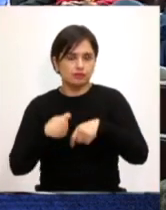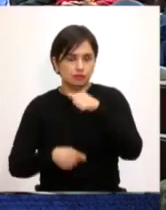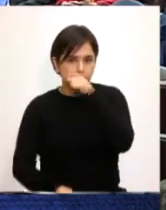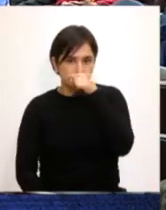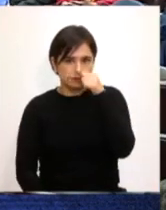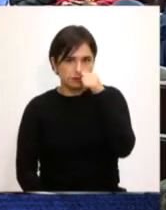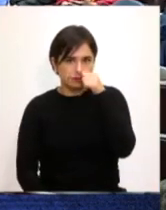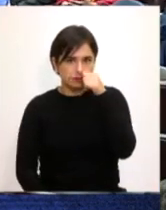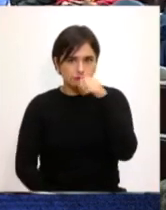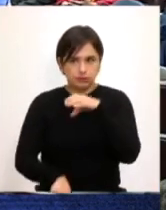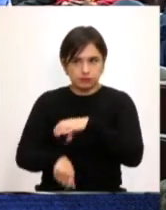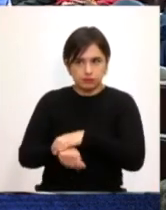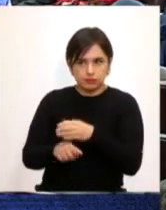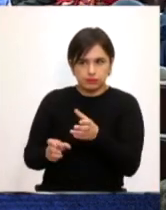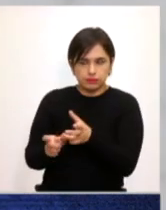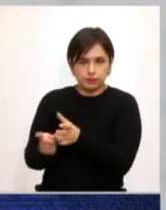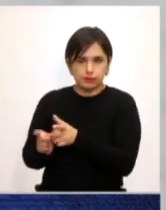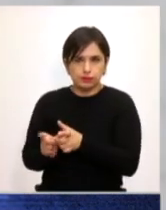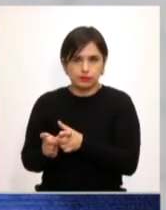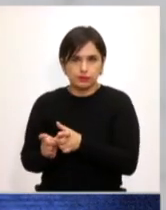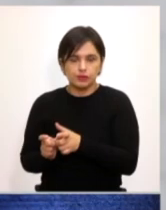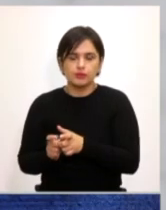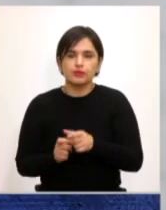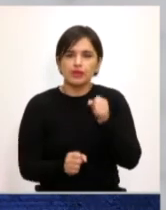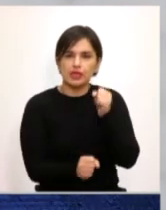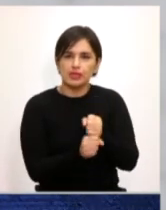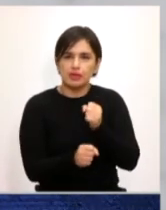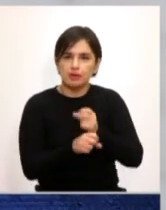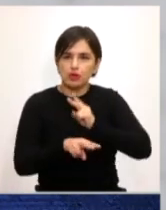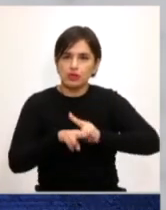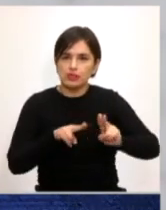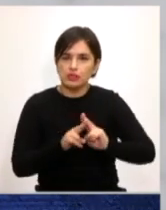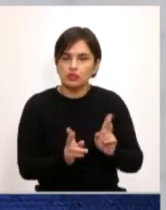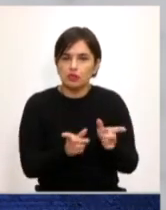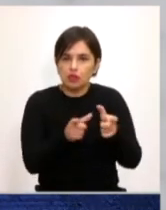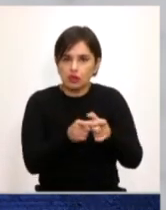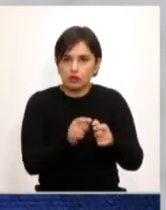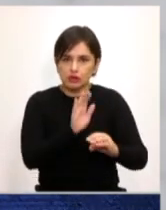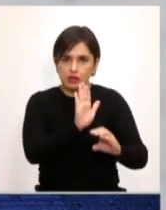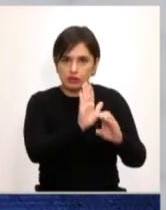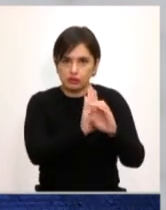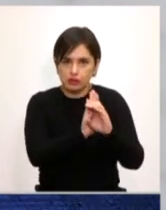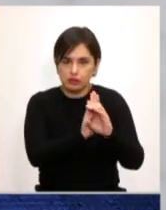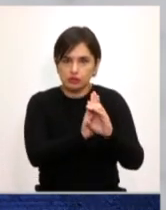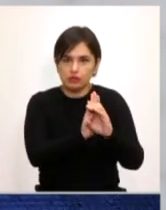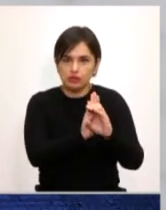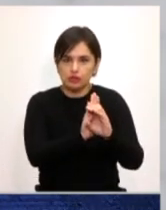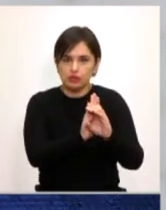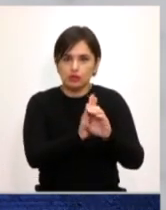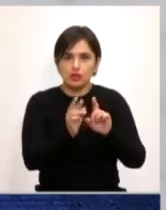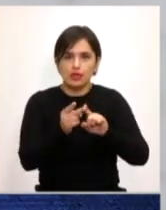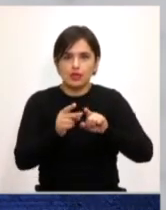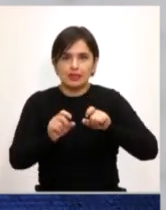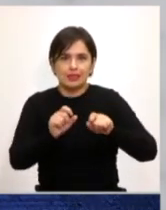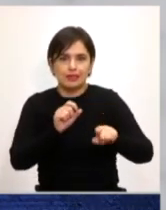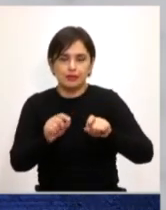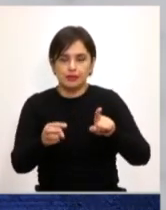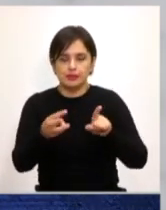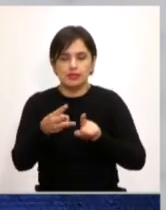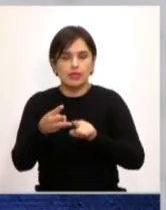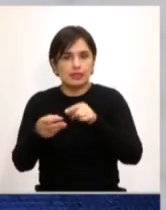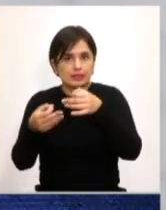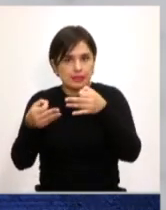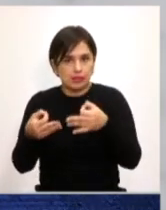crimen organizado. El trabajo realizado por las comisiones de Constitución, de Defensa, de Seguridad y de